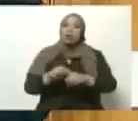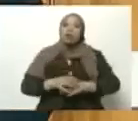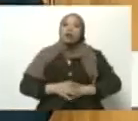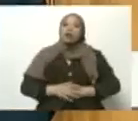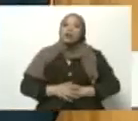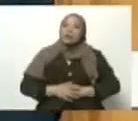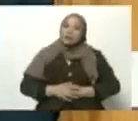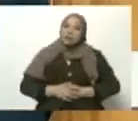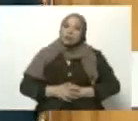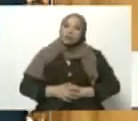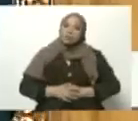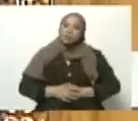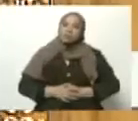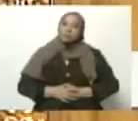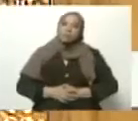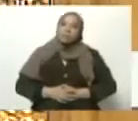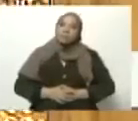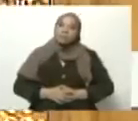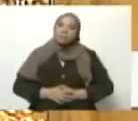Nunca antes